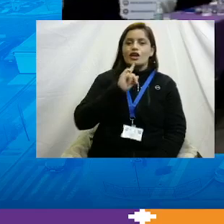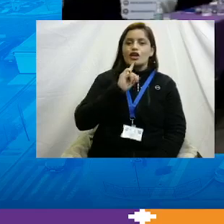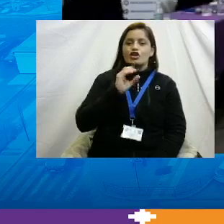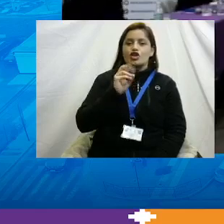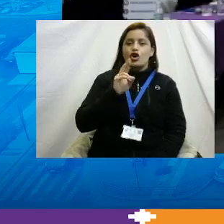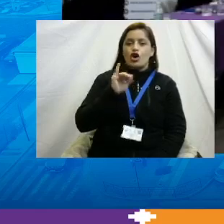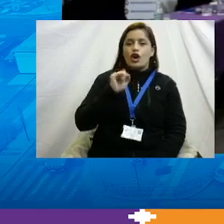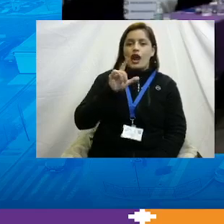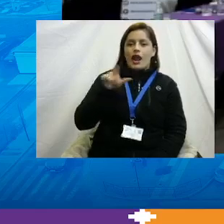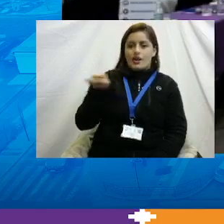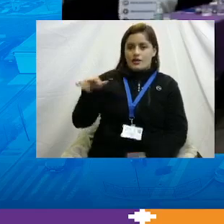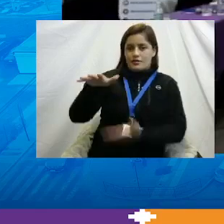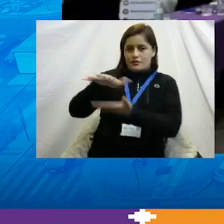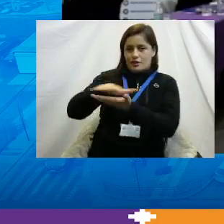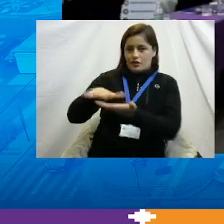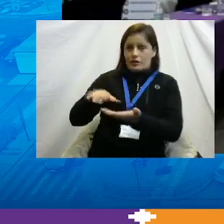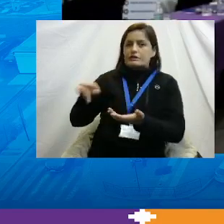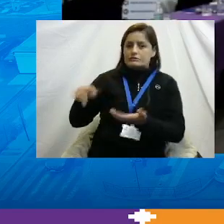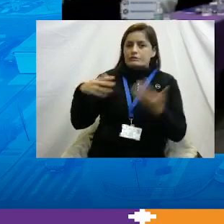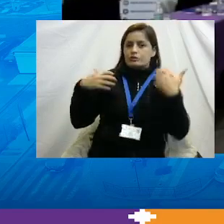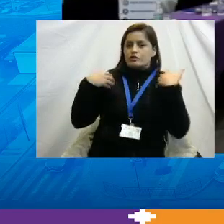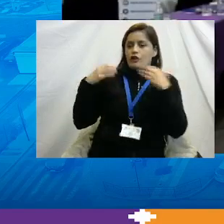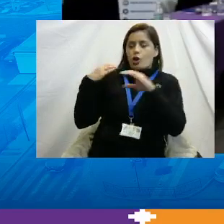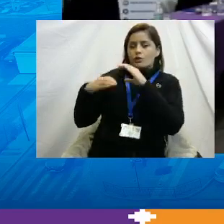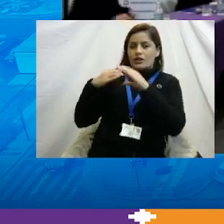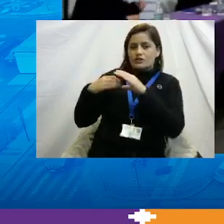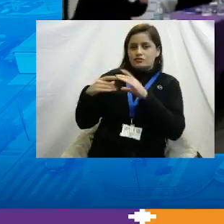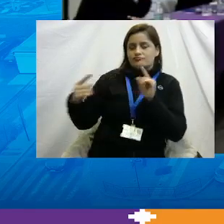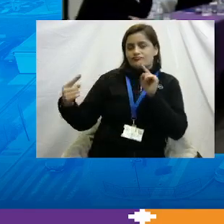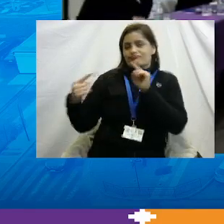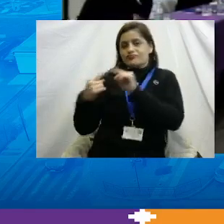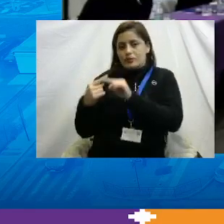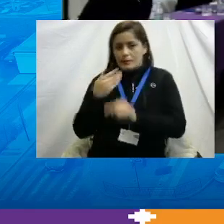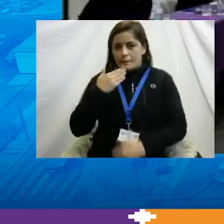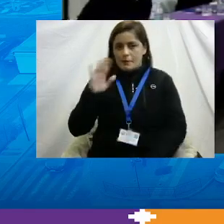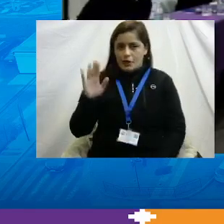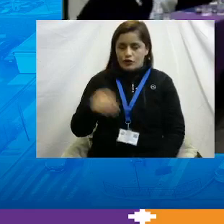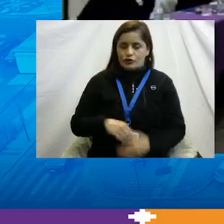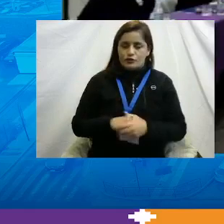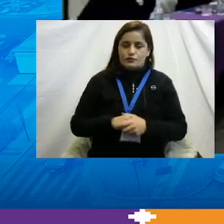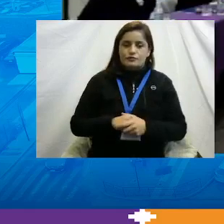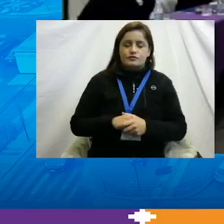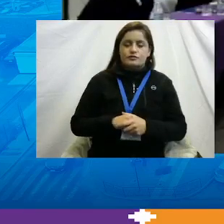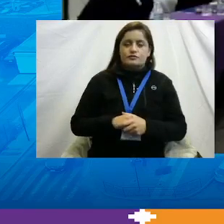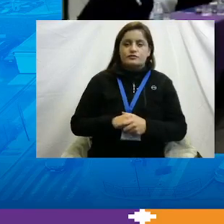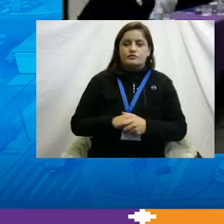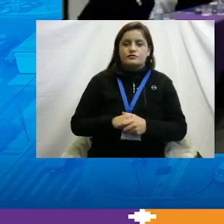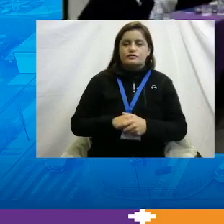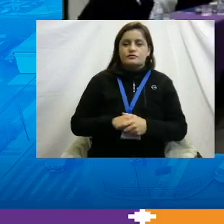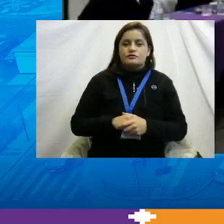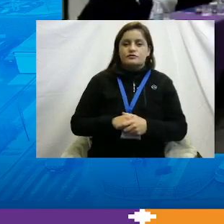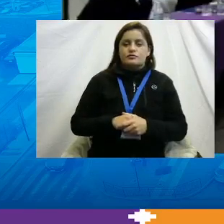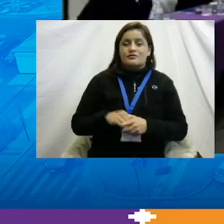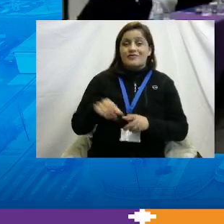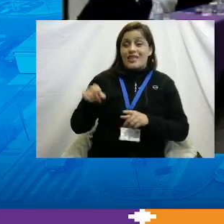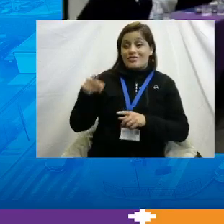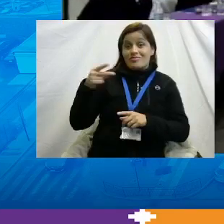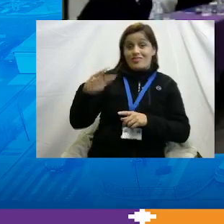hoy día. En relación a don Lautaro Araos, vamos a revisar esas